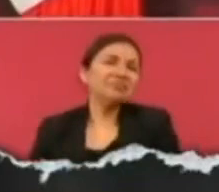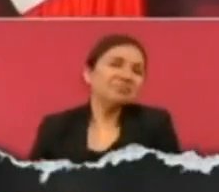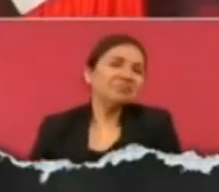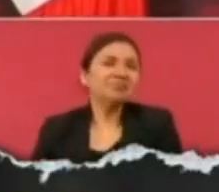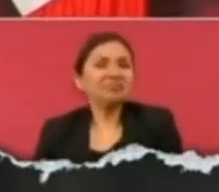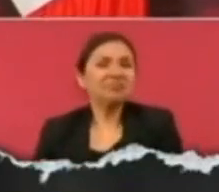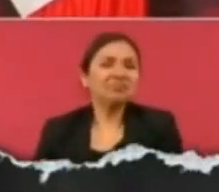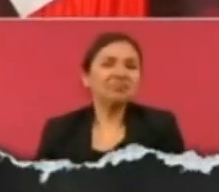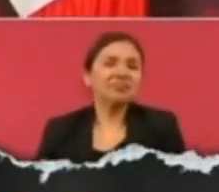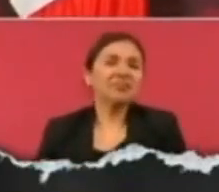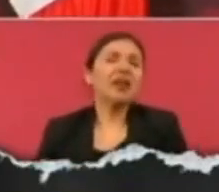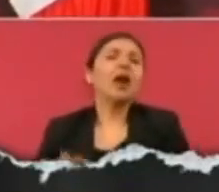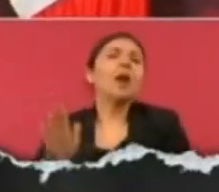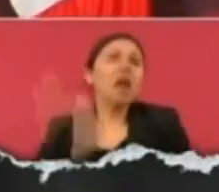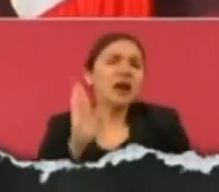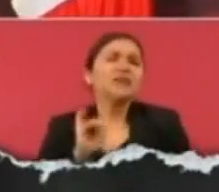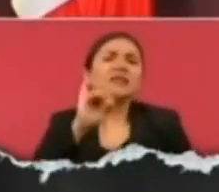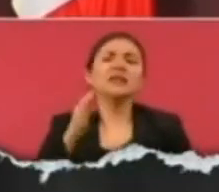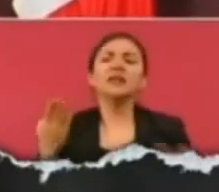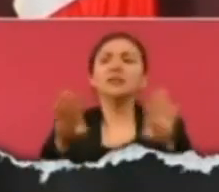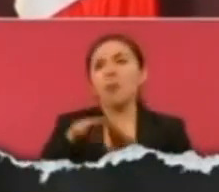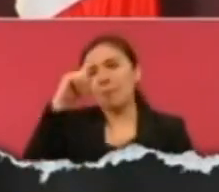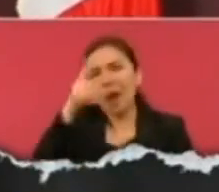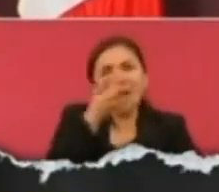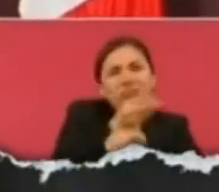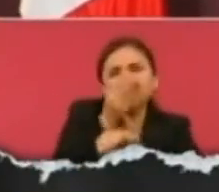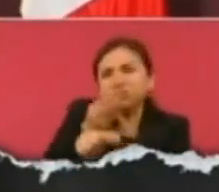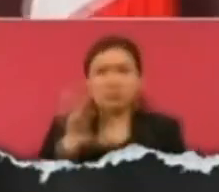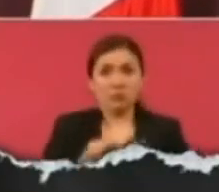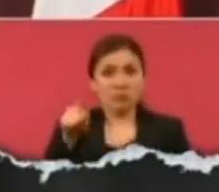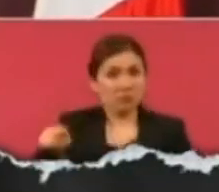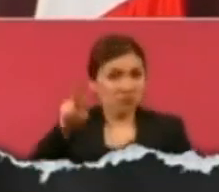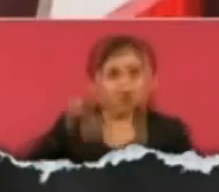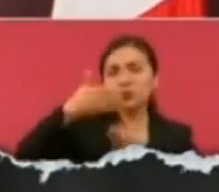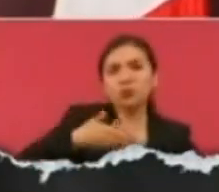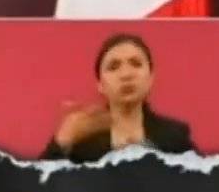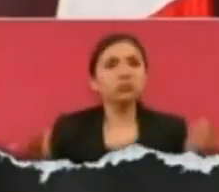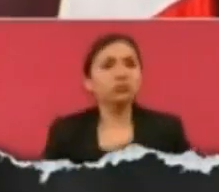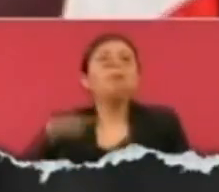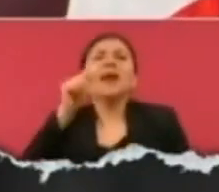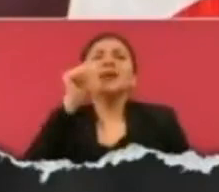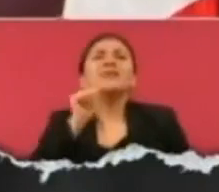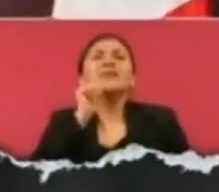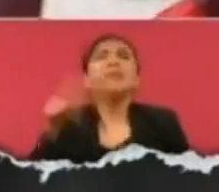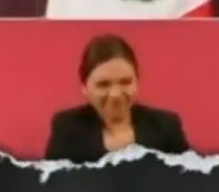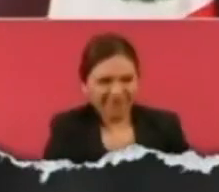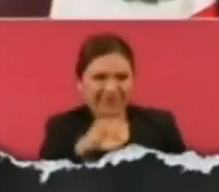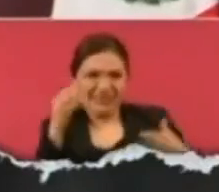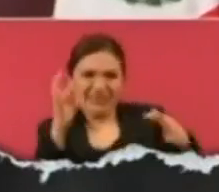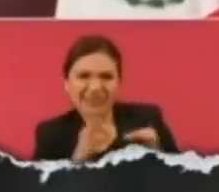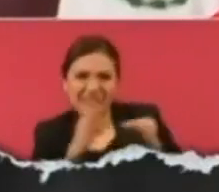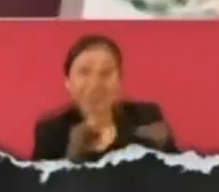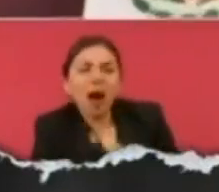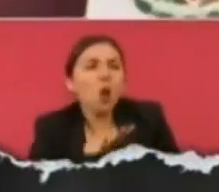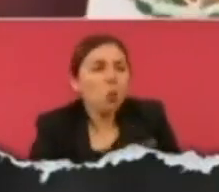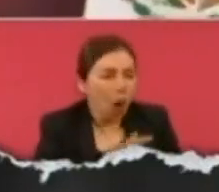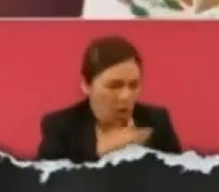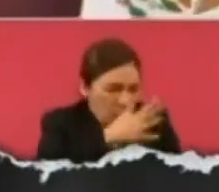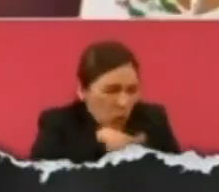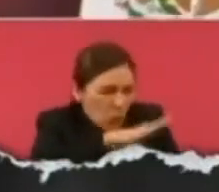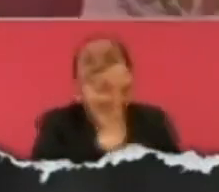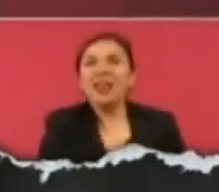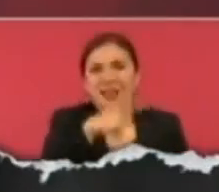Seguramente estaban terminando de darle mantenimiento, pero es una gran obra. Pero van a buscar siempre en el huacal